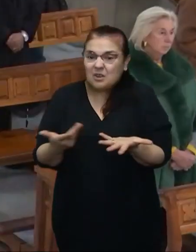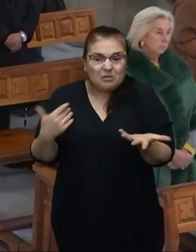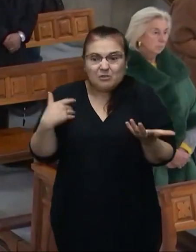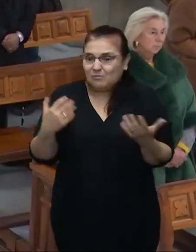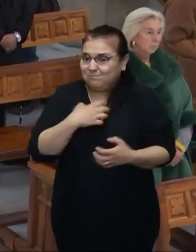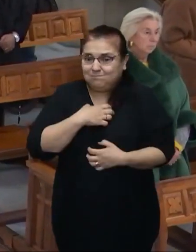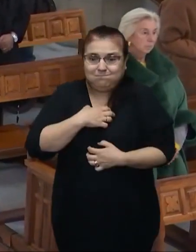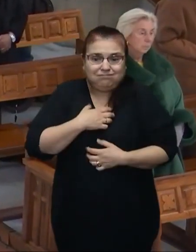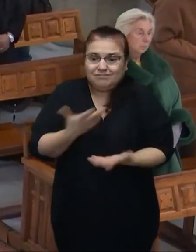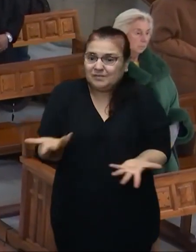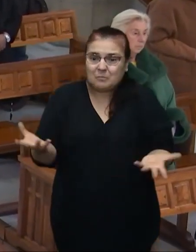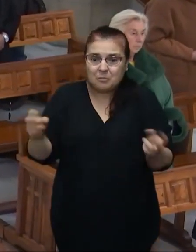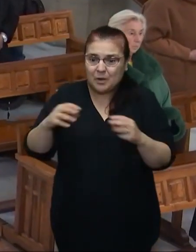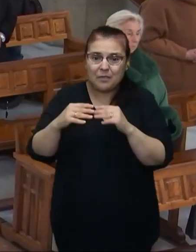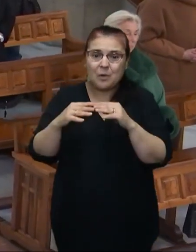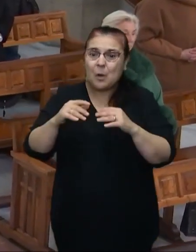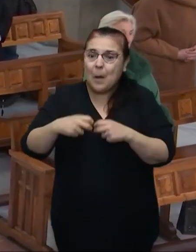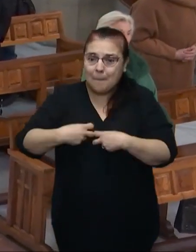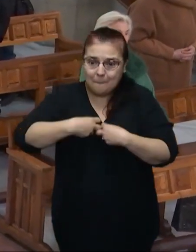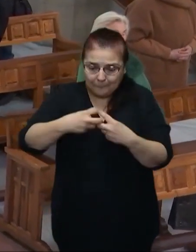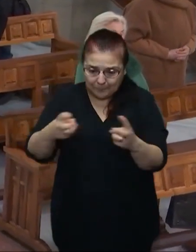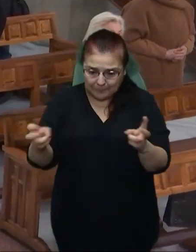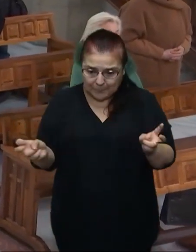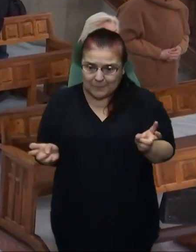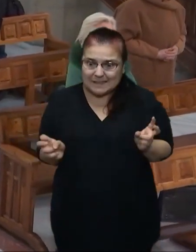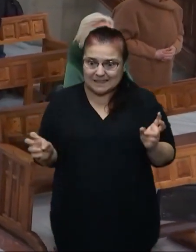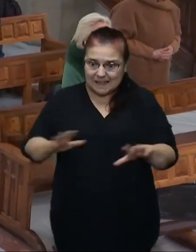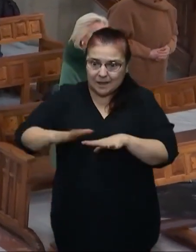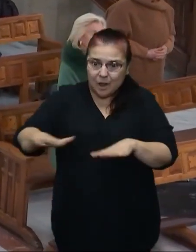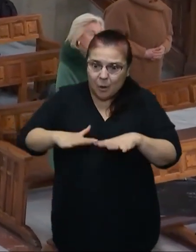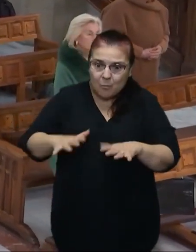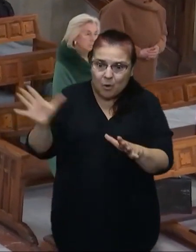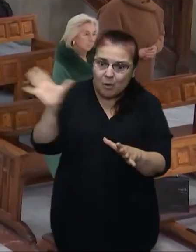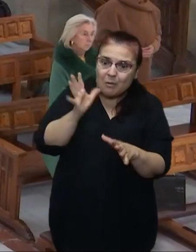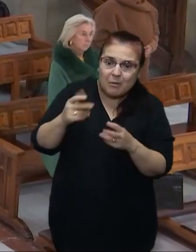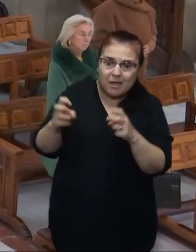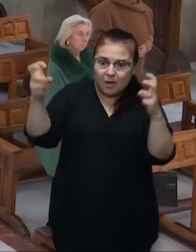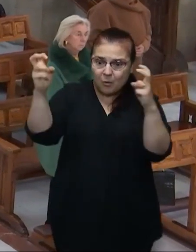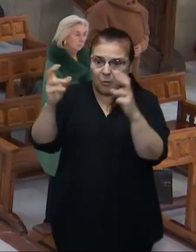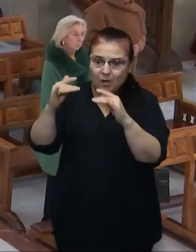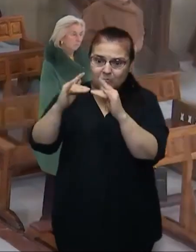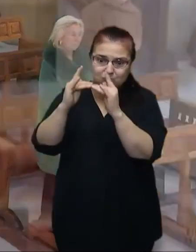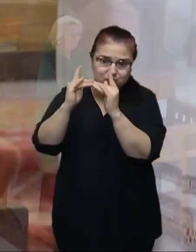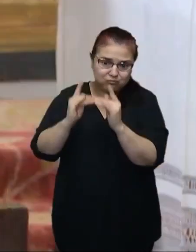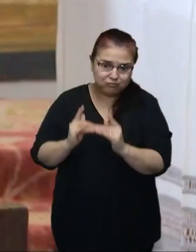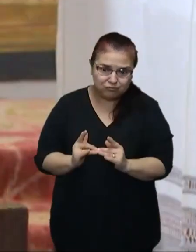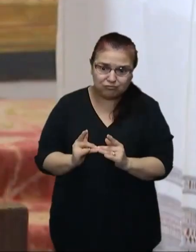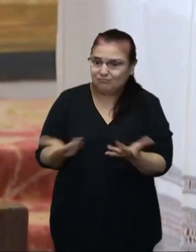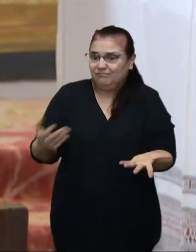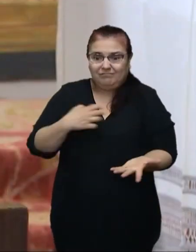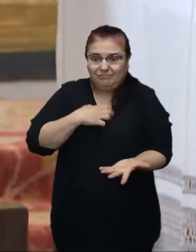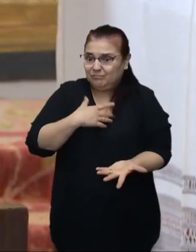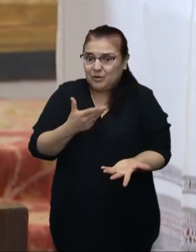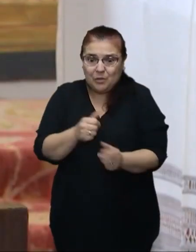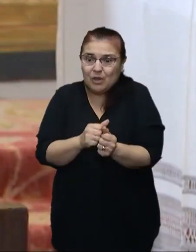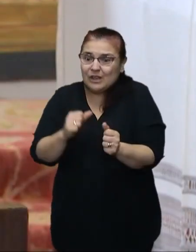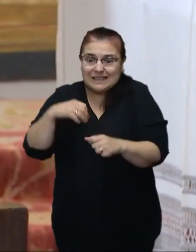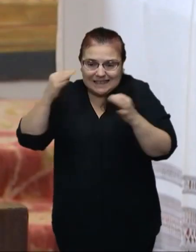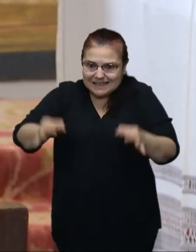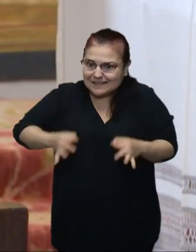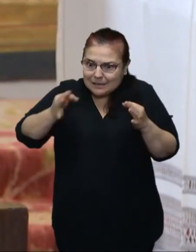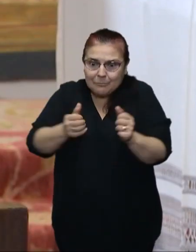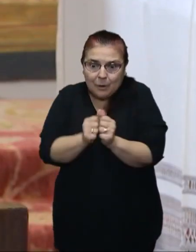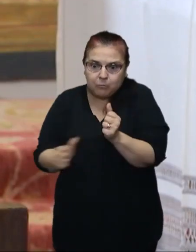en la piscina cuando se remueve el agua. Para cuando llego yo, otro se me ha